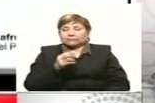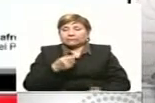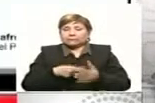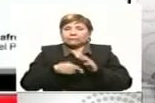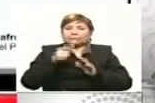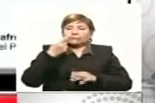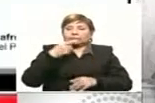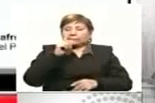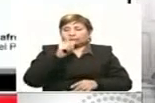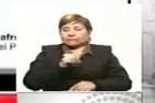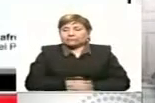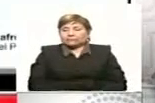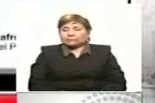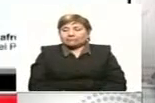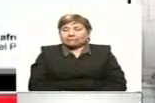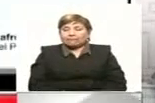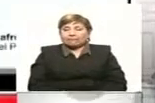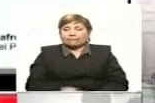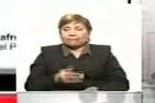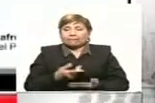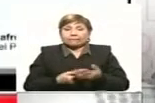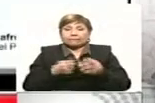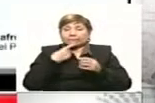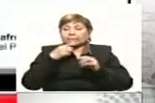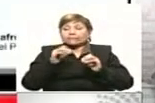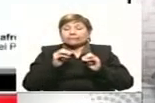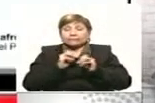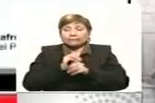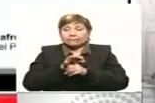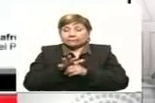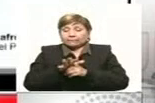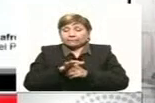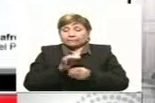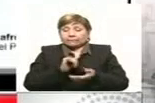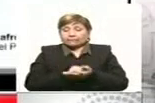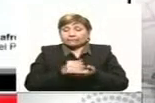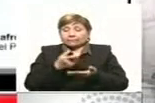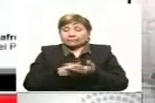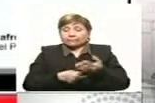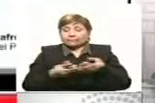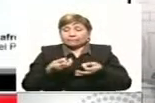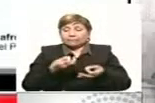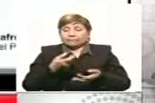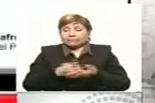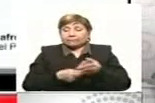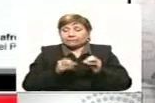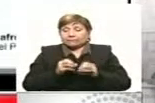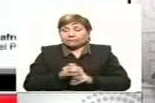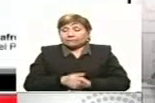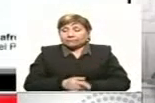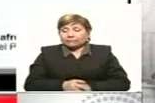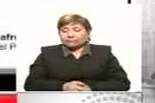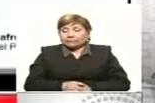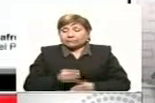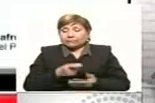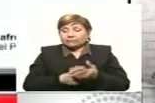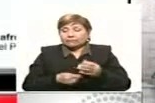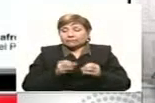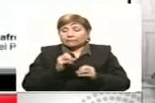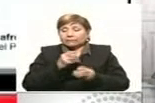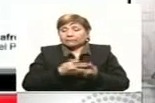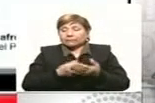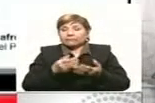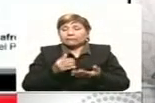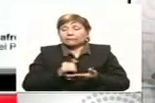27.517 millones, ¿no? Esto incluye, cuando hablamos de esta cantidad de dinero, estamos incluyendo el presupuesto que se destinó